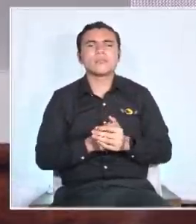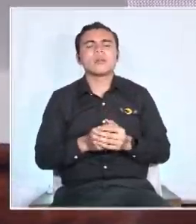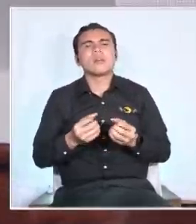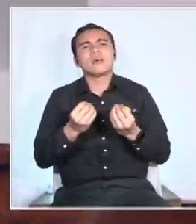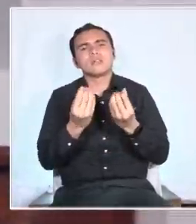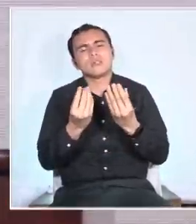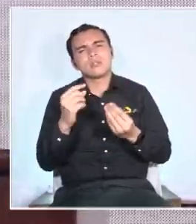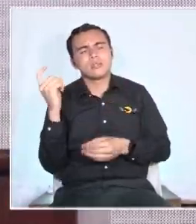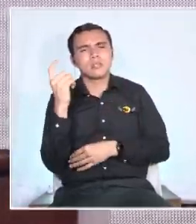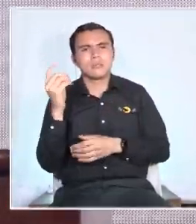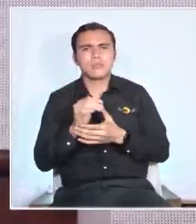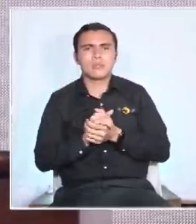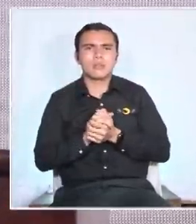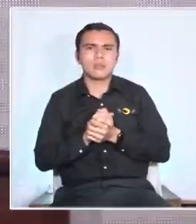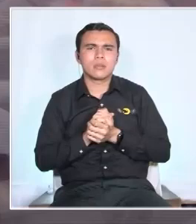menudo?